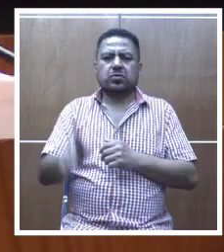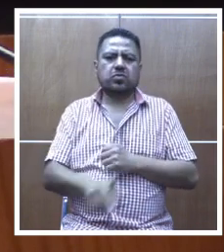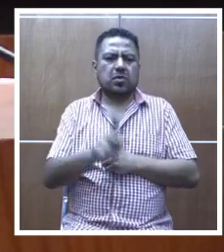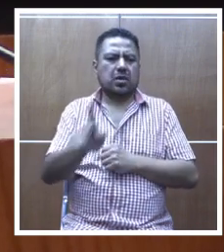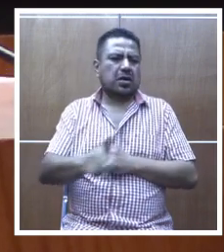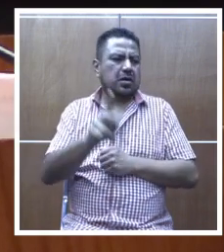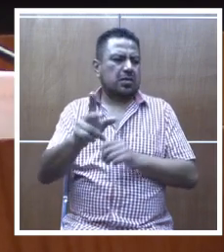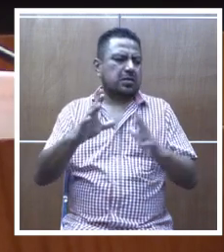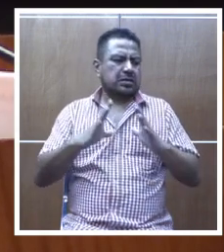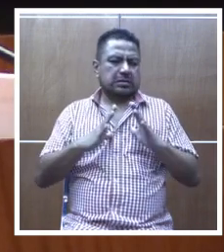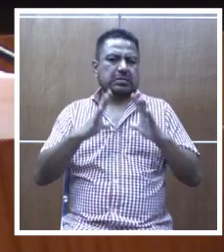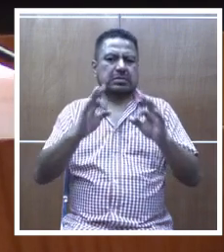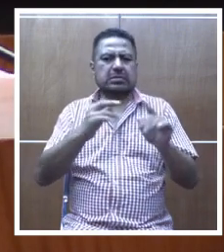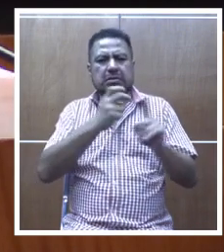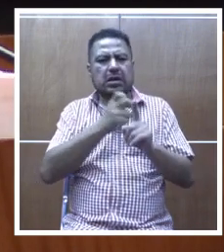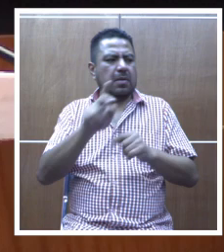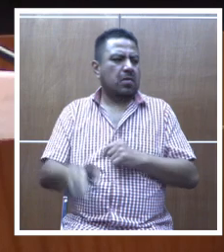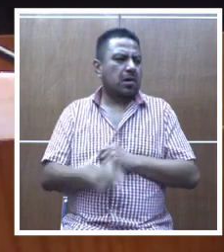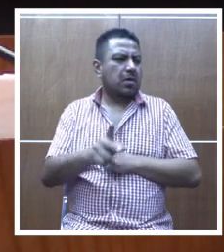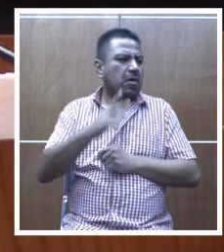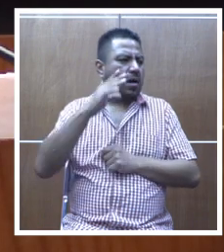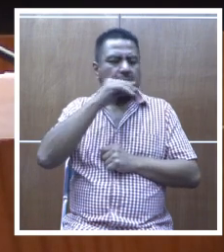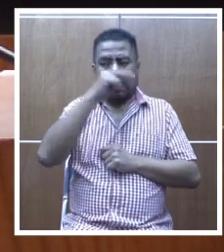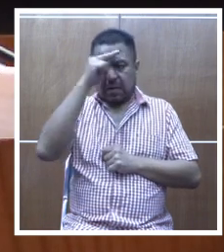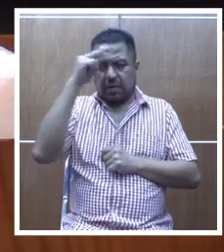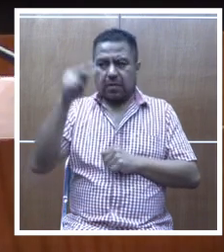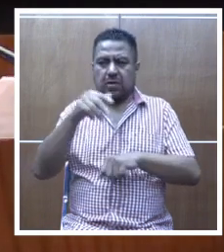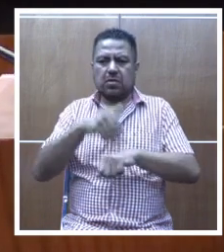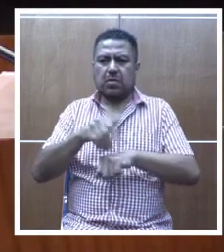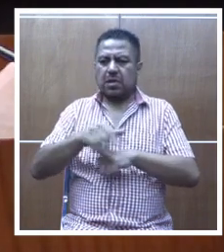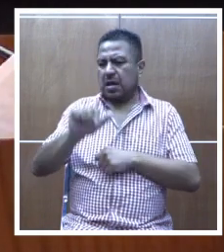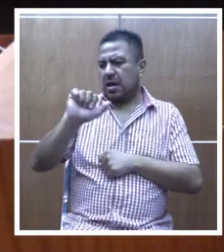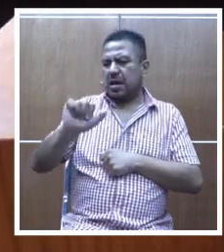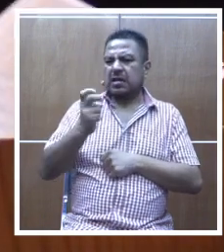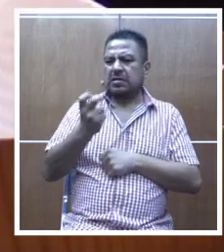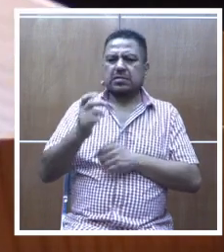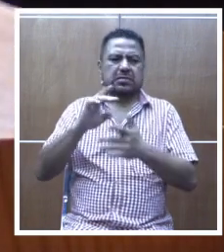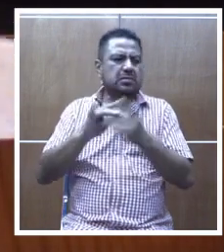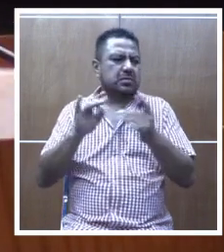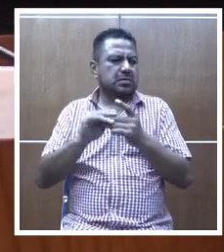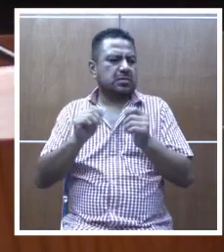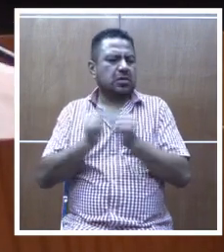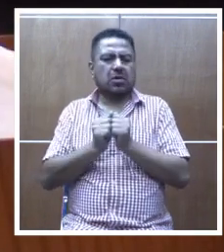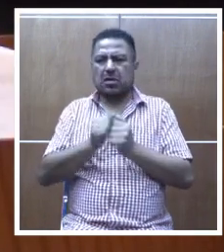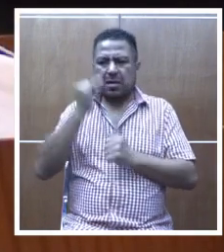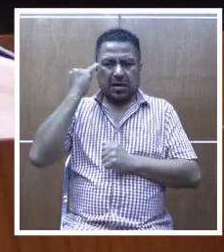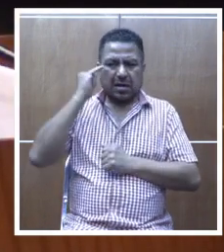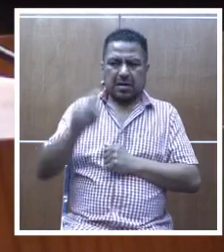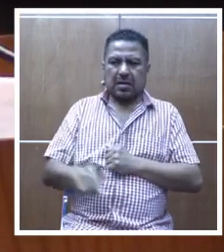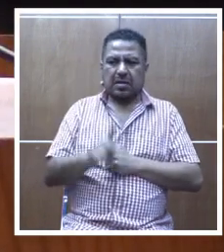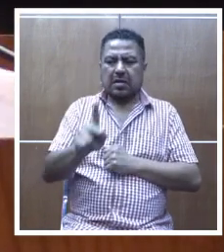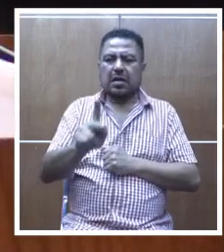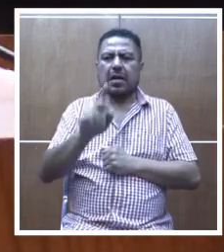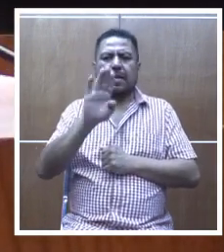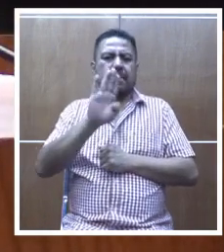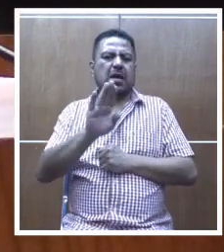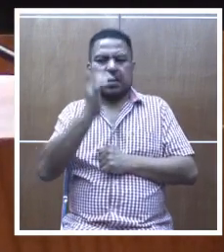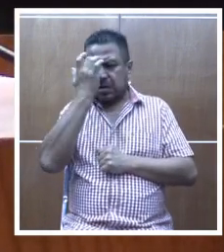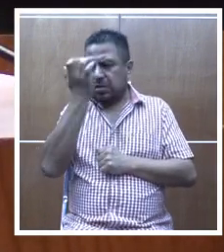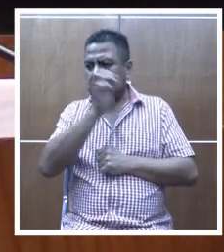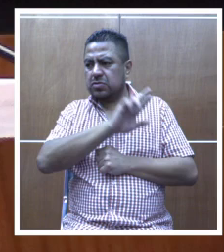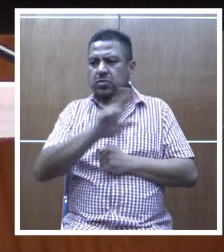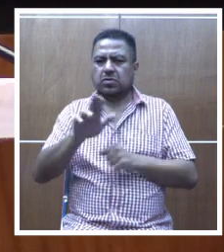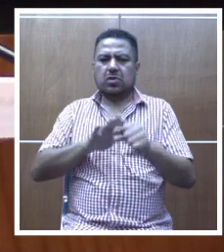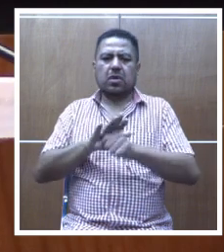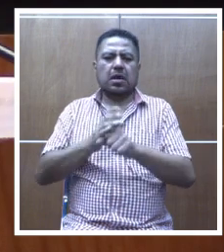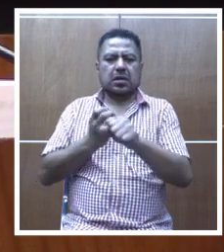comunidades originarias y el pueblo afromexicano. En su apartado A se refiere a la jurisdicción indígena y el B se reconoce la jurisdicción